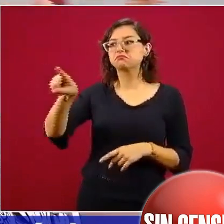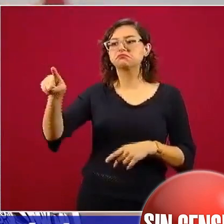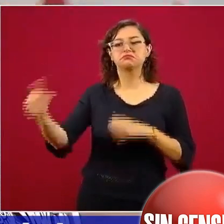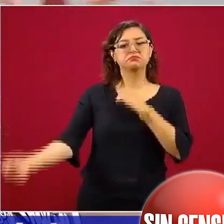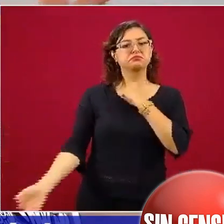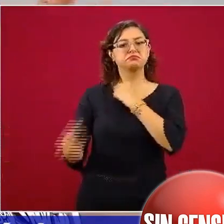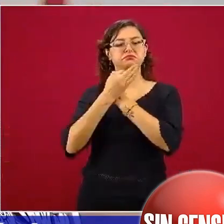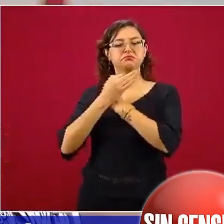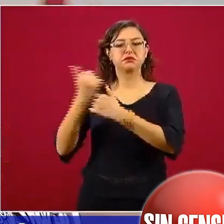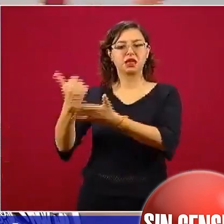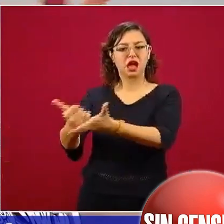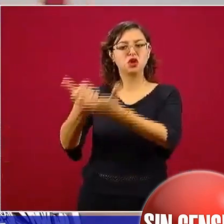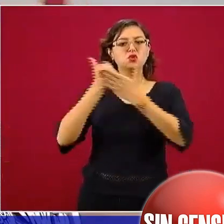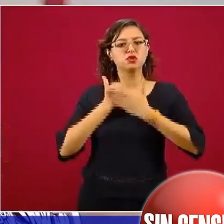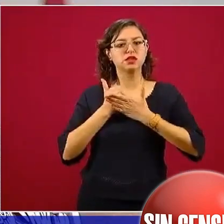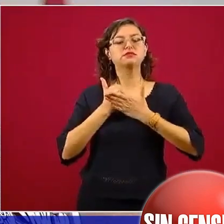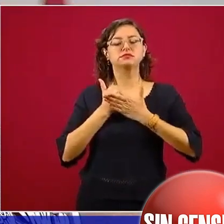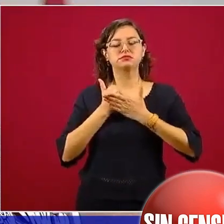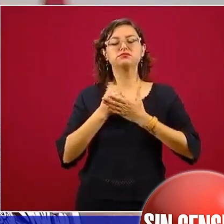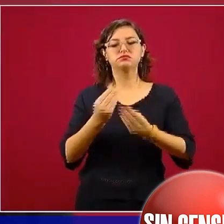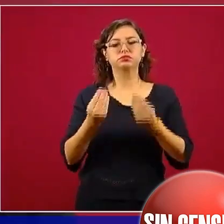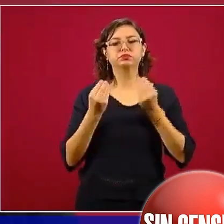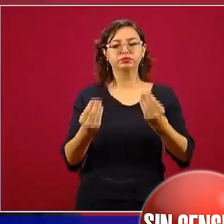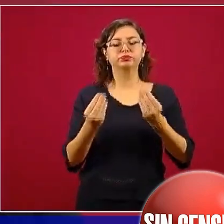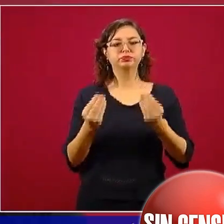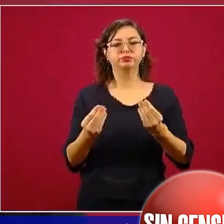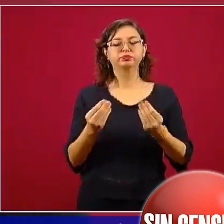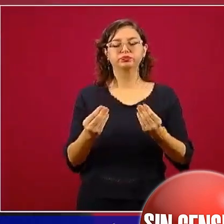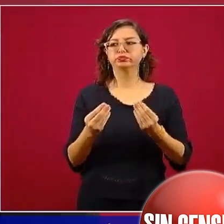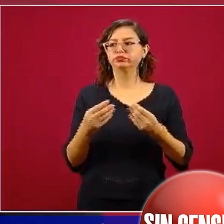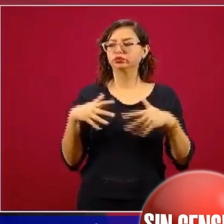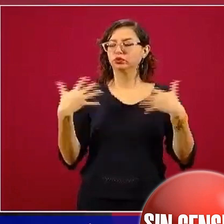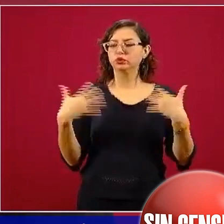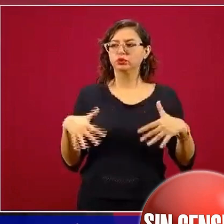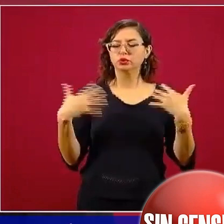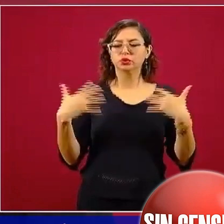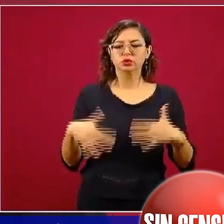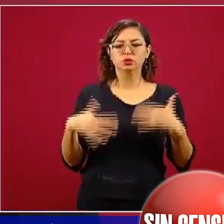solidarios muchos de los que